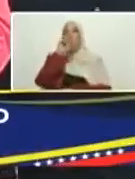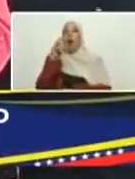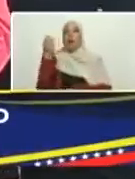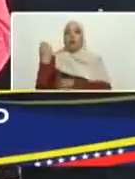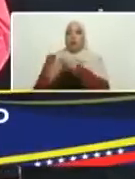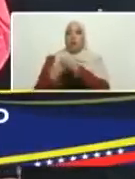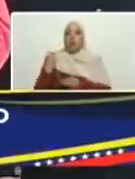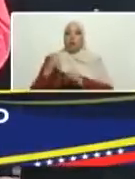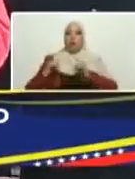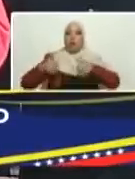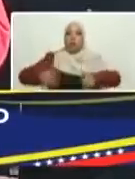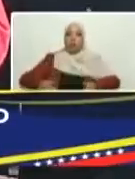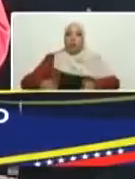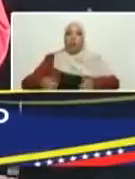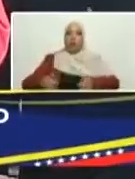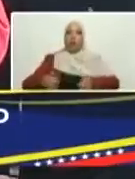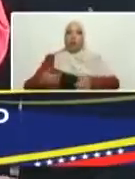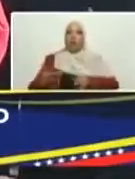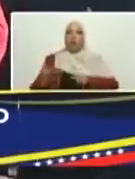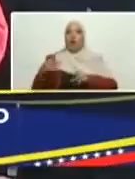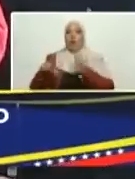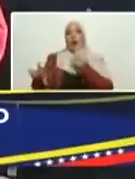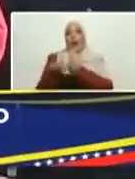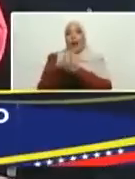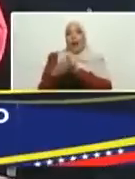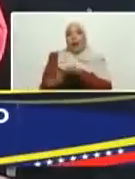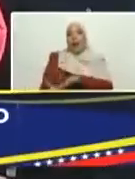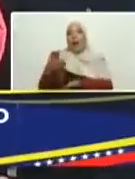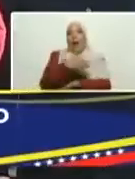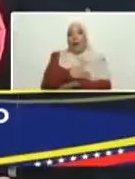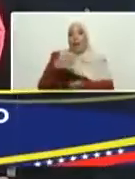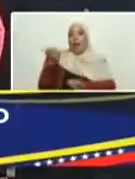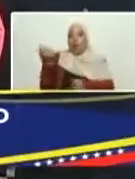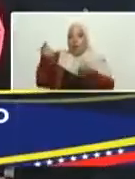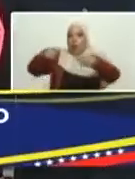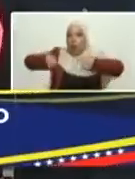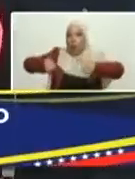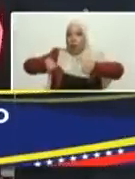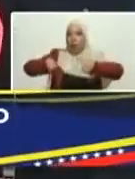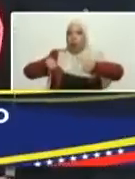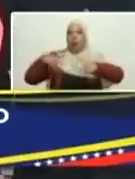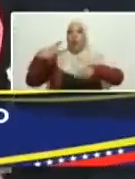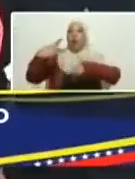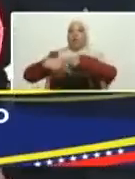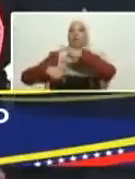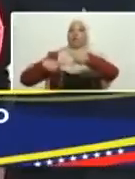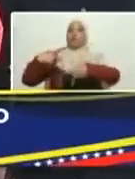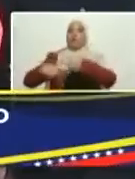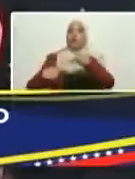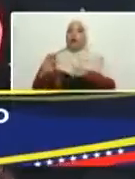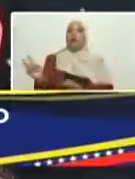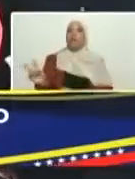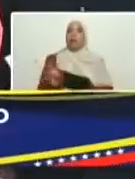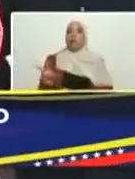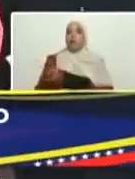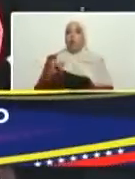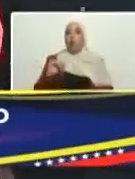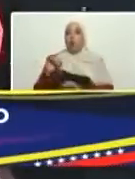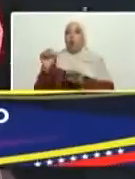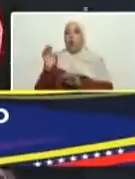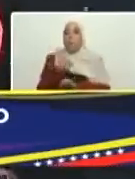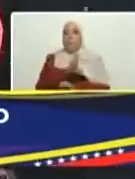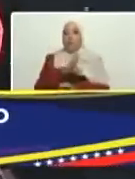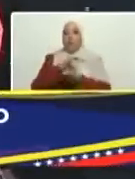exactamente, la ley antibloqueo. Y bueno, creando ese marco, hemos dado los pasos para que Venezuela tenga un modelo